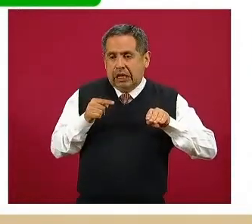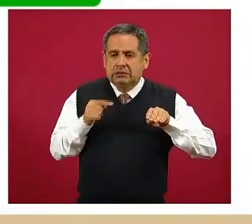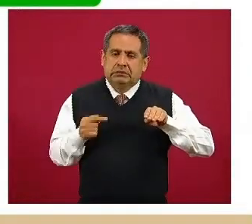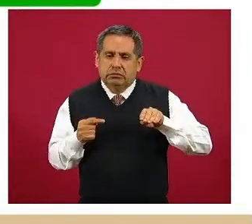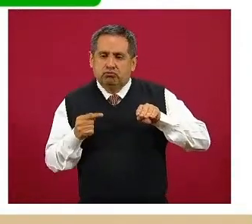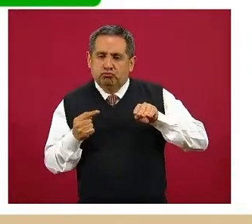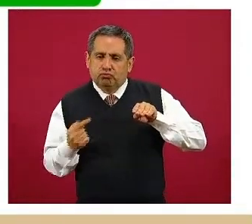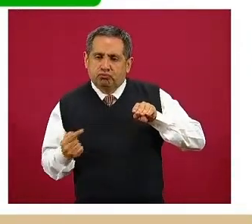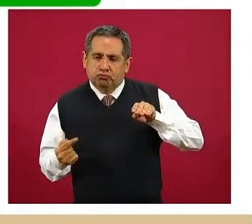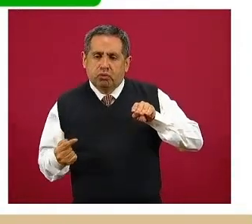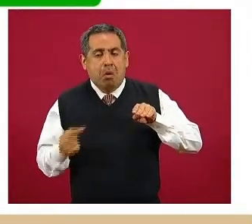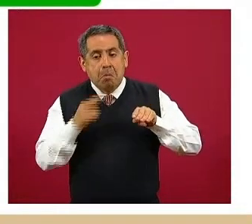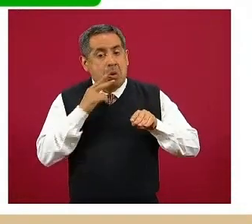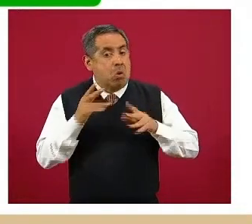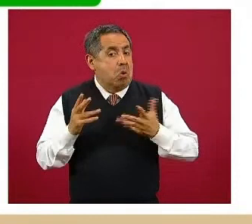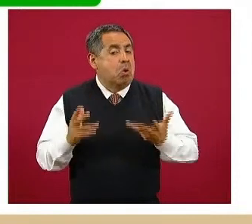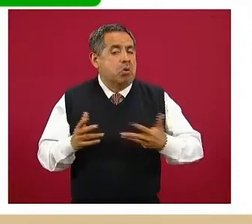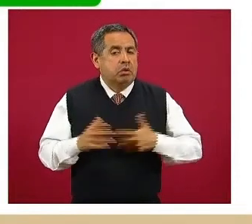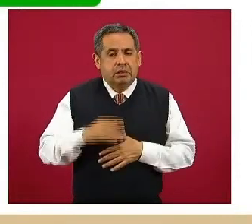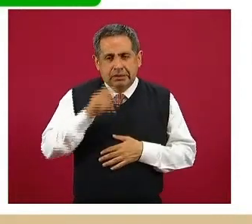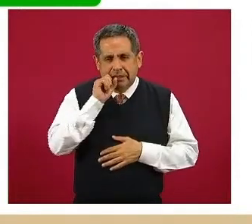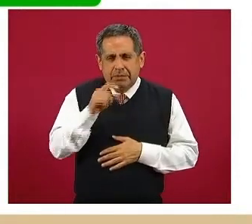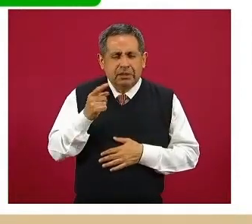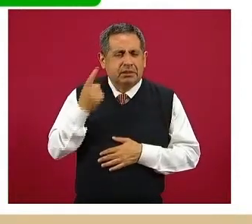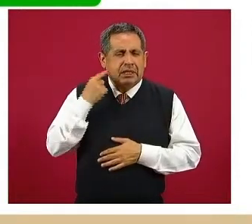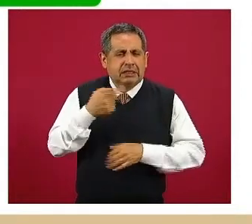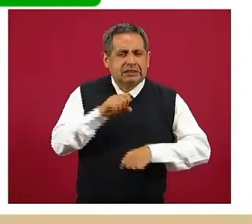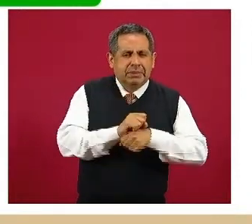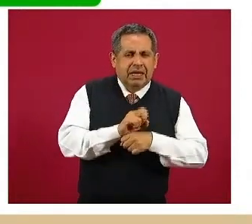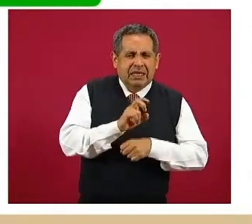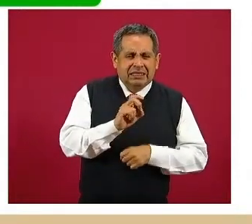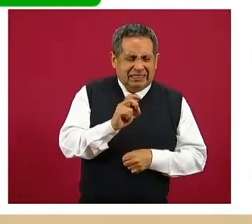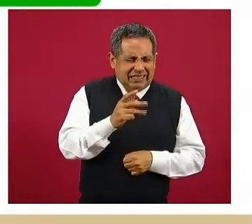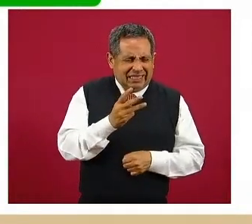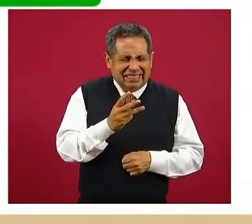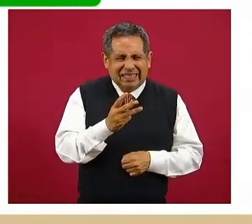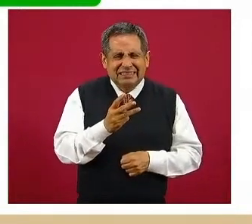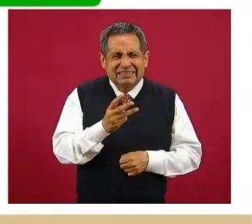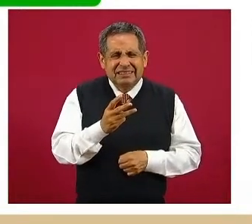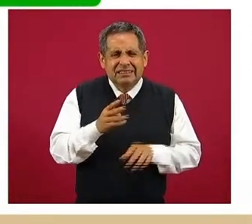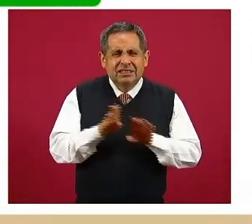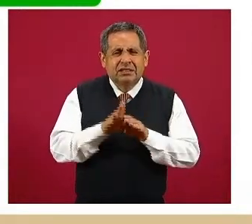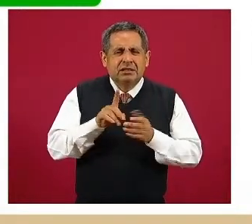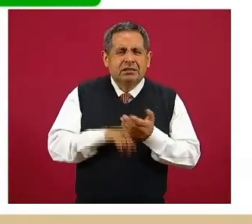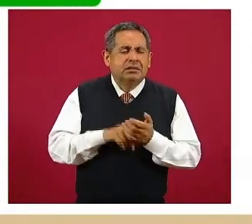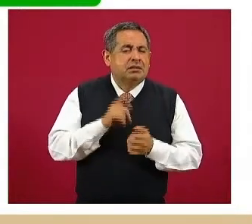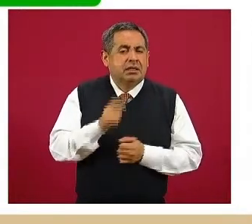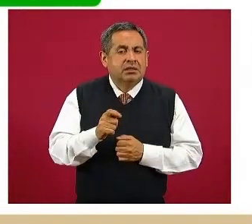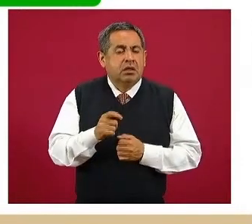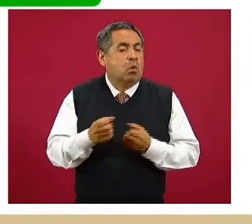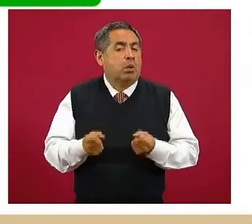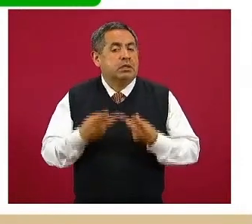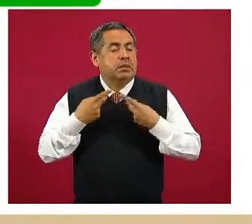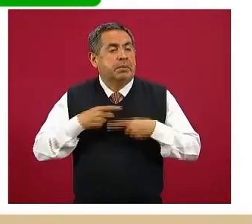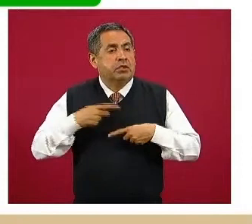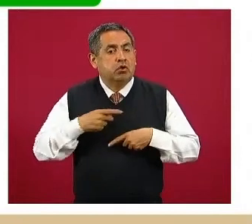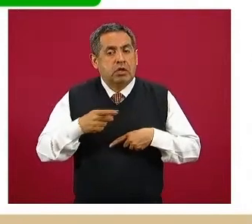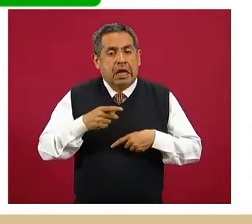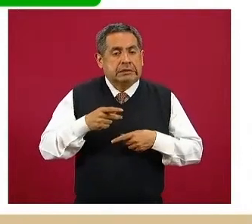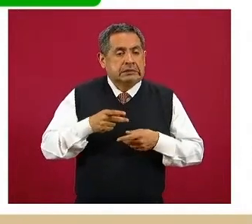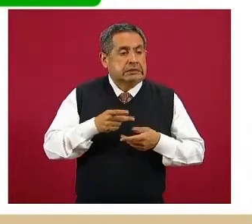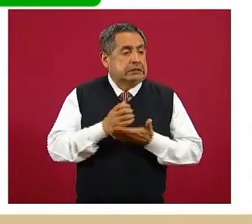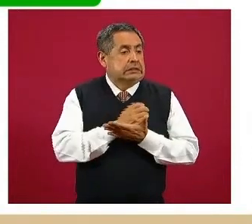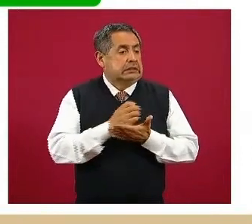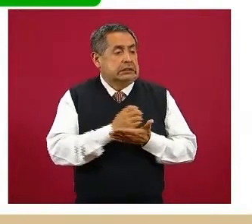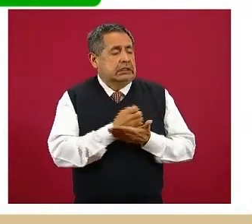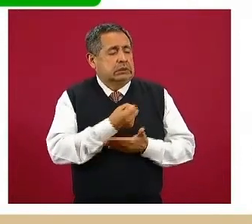este efecto que lo habíamos visto en la semana 33 con anterioridad, en donde el número de personas